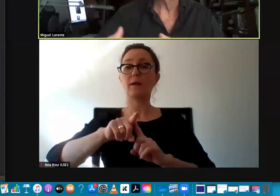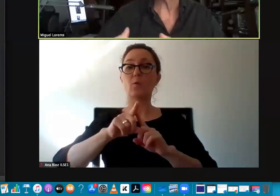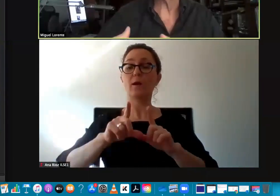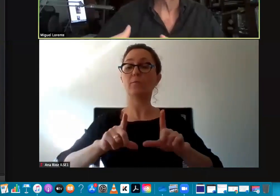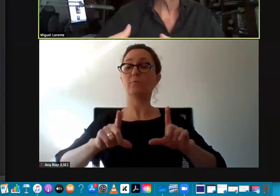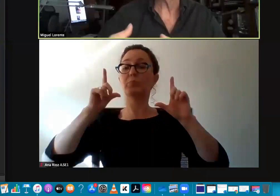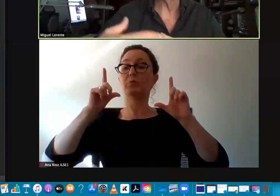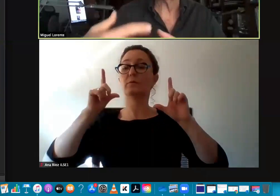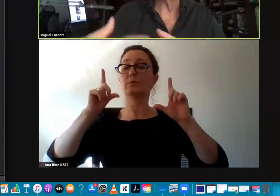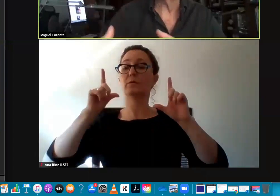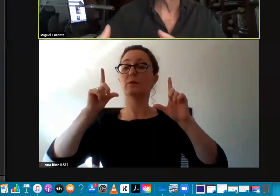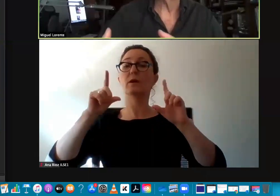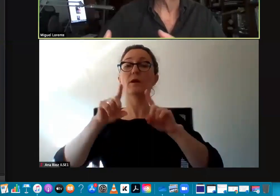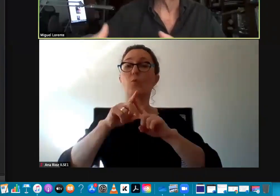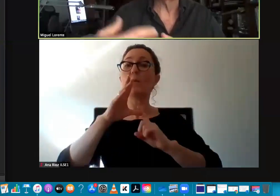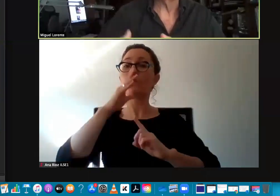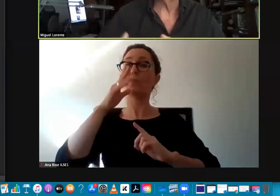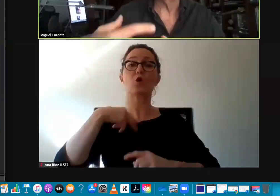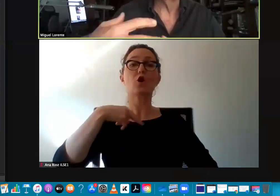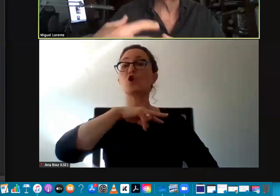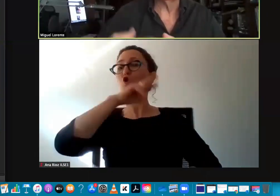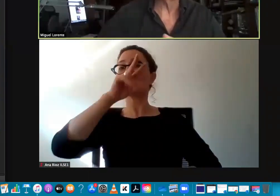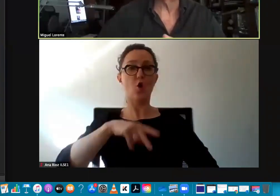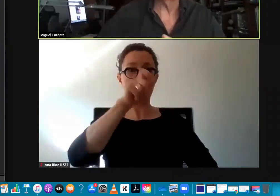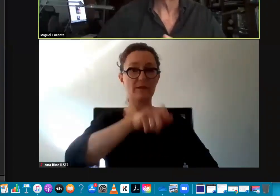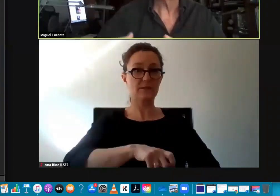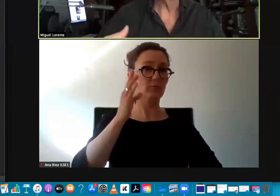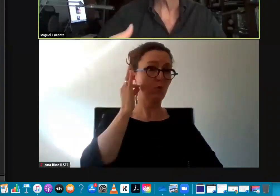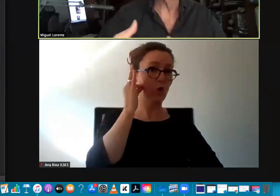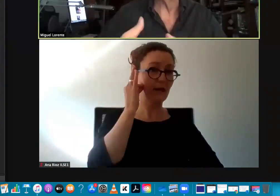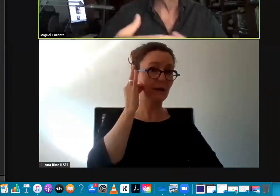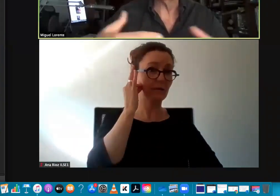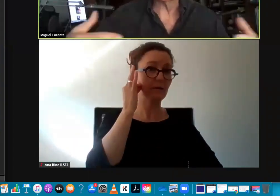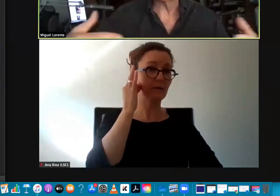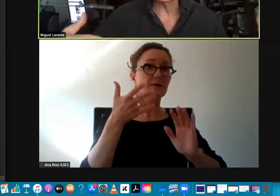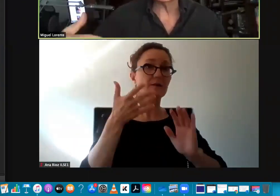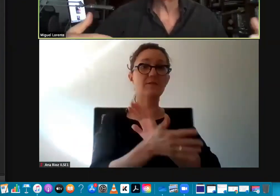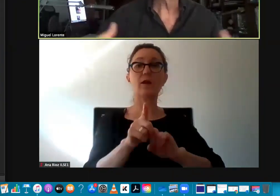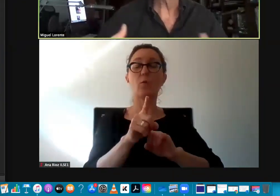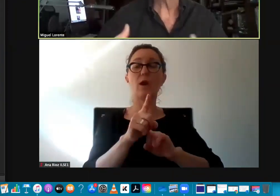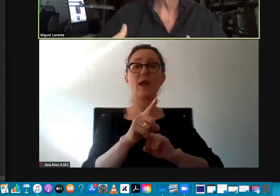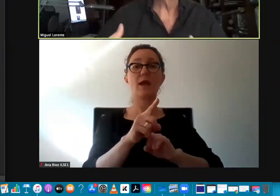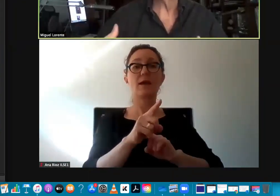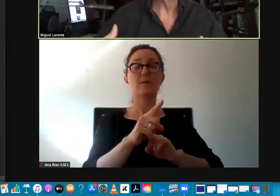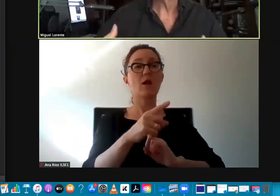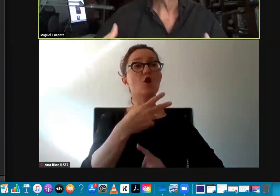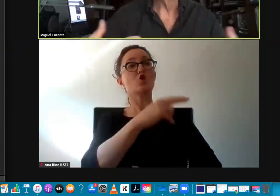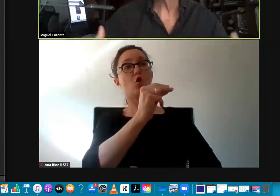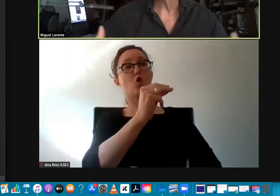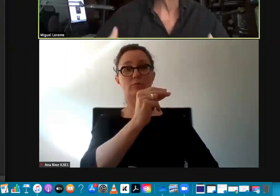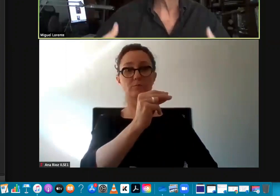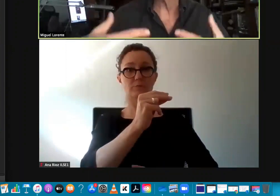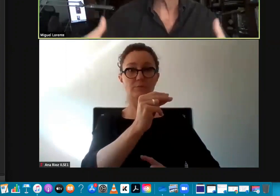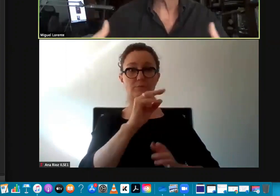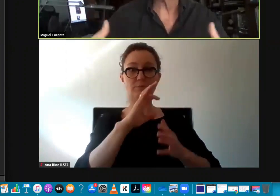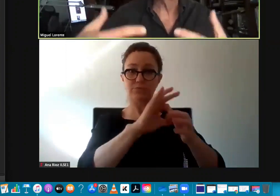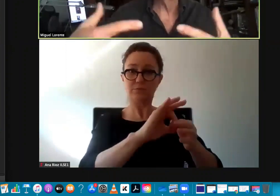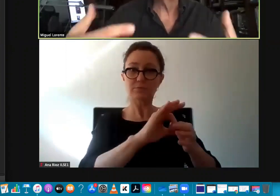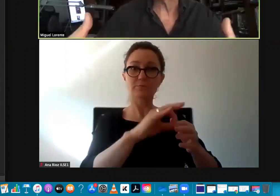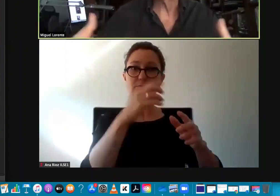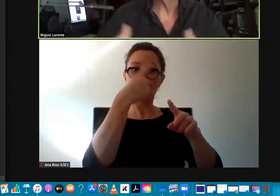mujer. Y esa negación de lo femenino en lo masculino es como una barrera que impide incluso